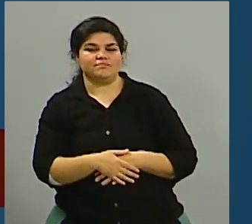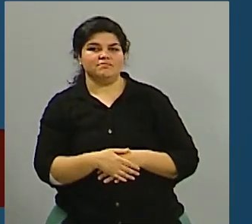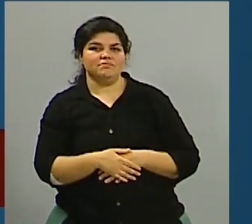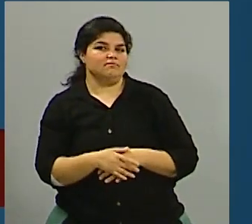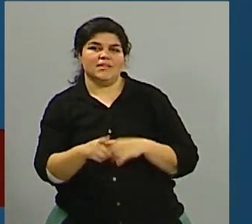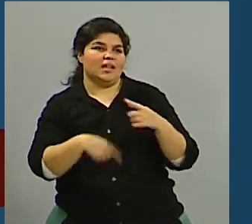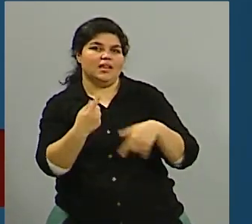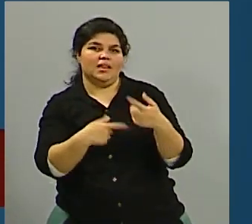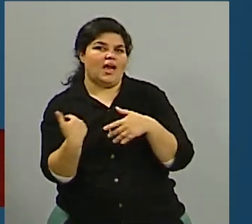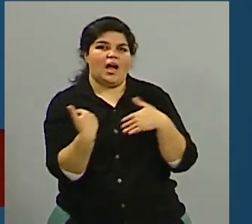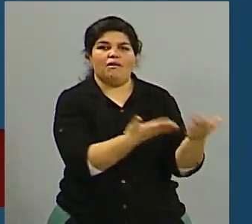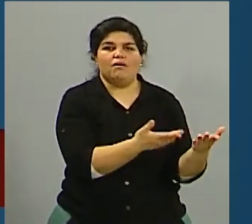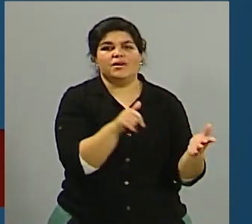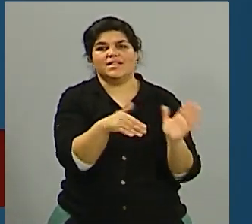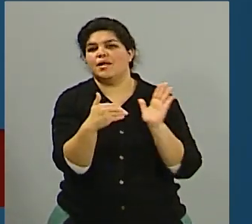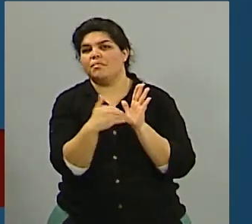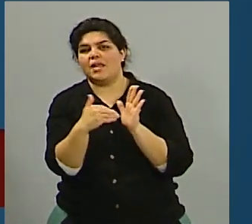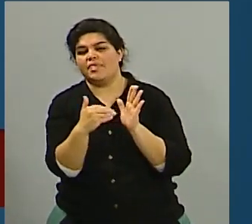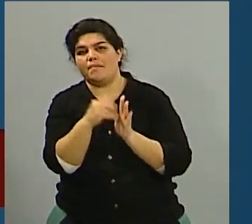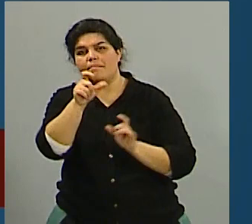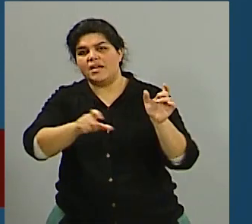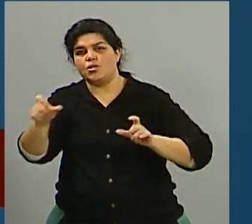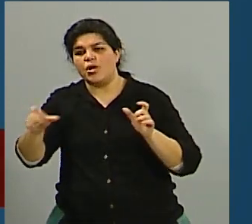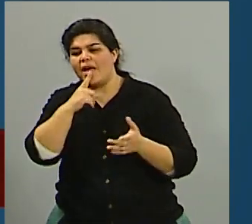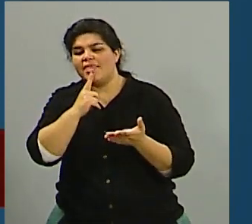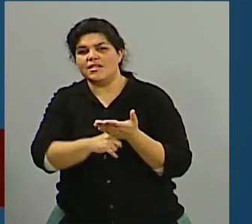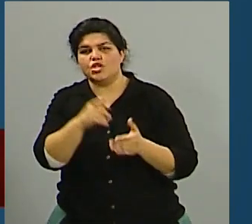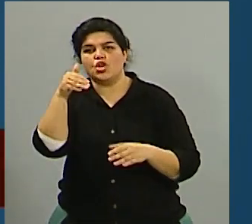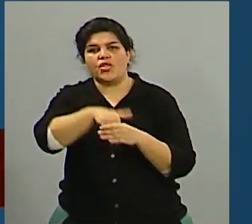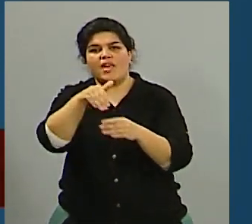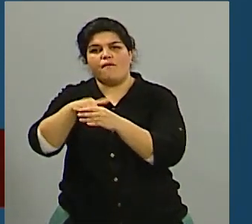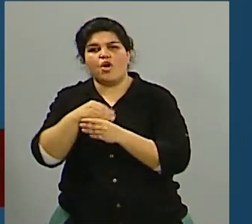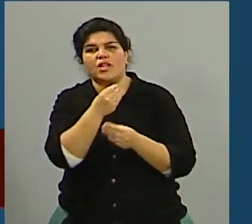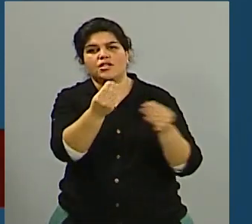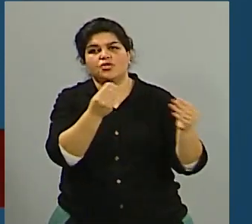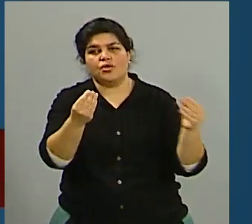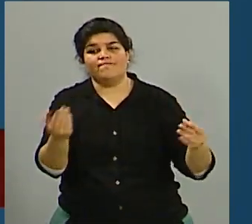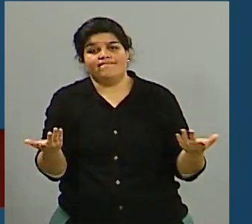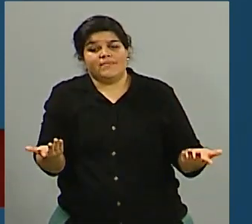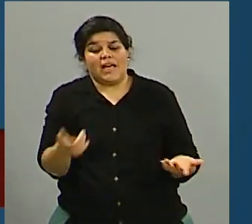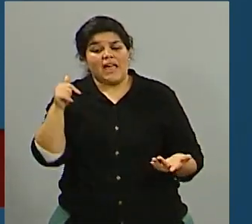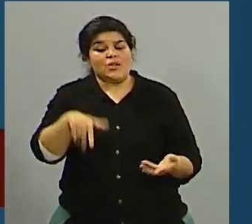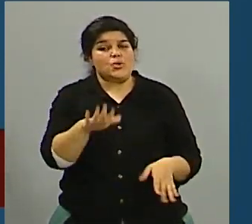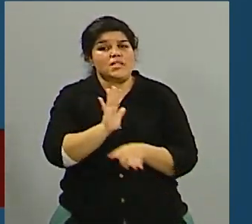inexorablemente se va a trasladar a las expectativas electorales de la gente. Genera un clima de turbulencia y de miedo.